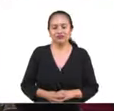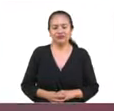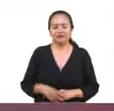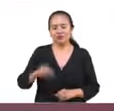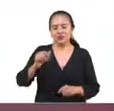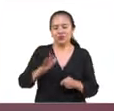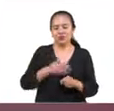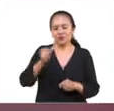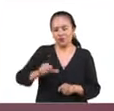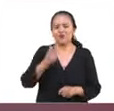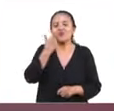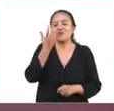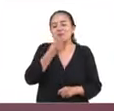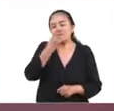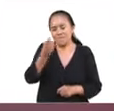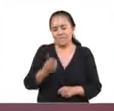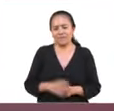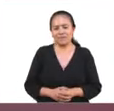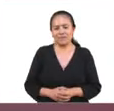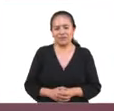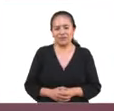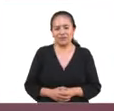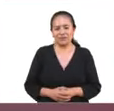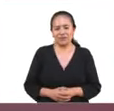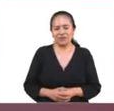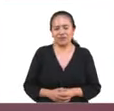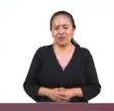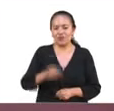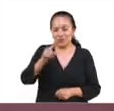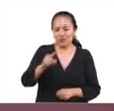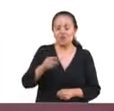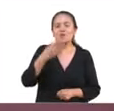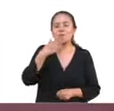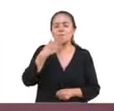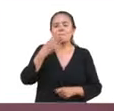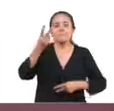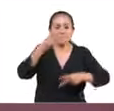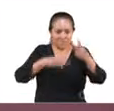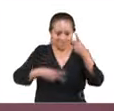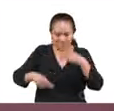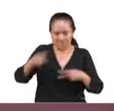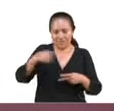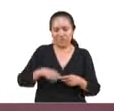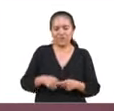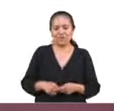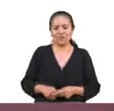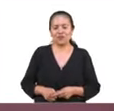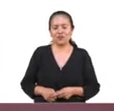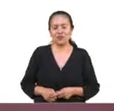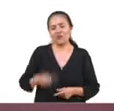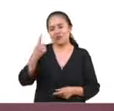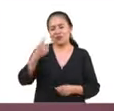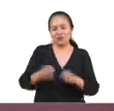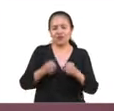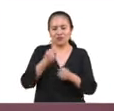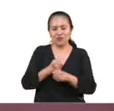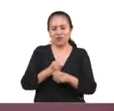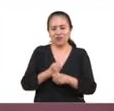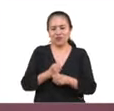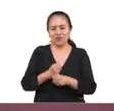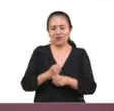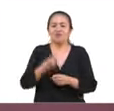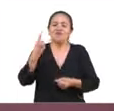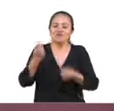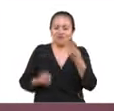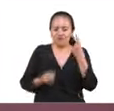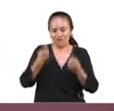quiero decirles algo que vinieron a proponerme hace más de un año